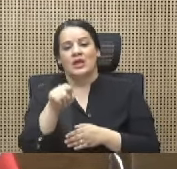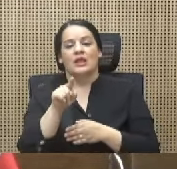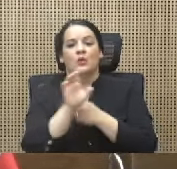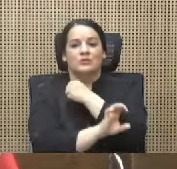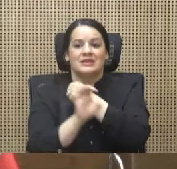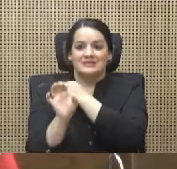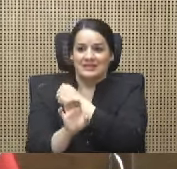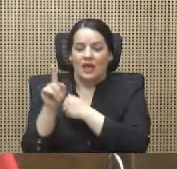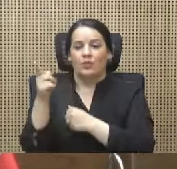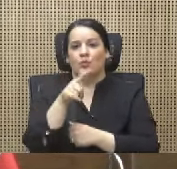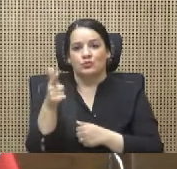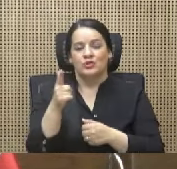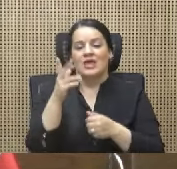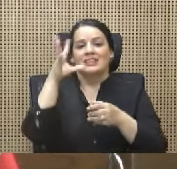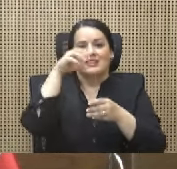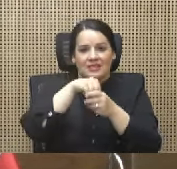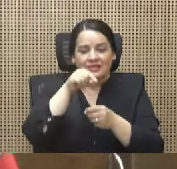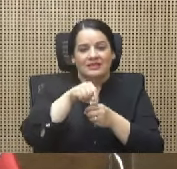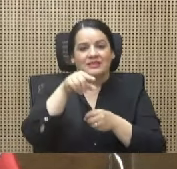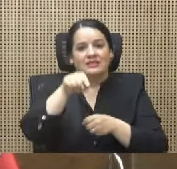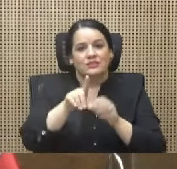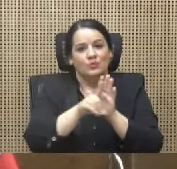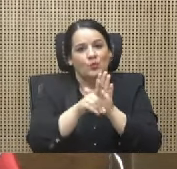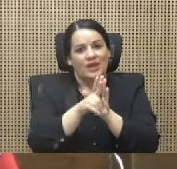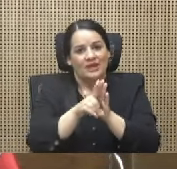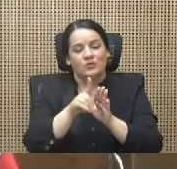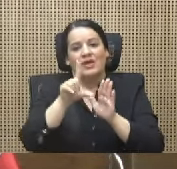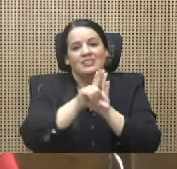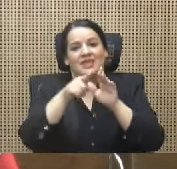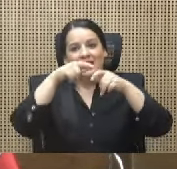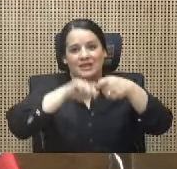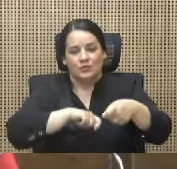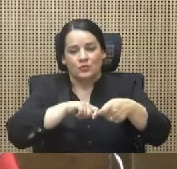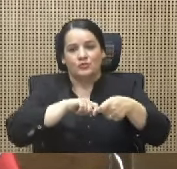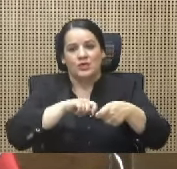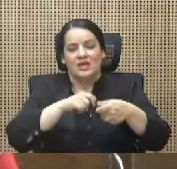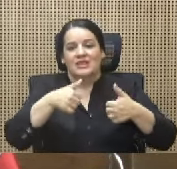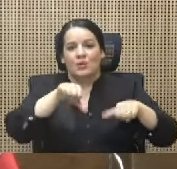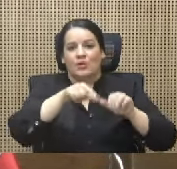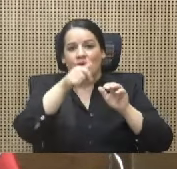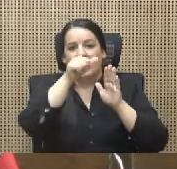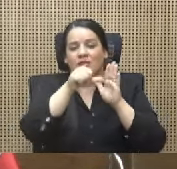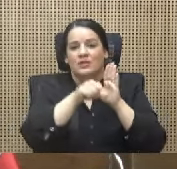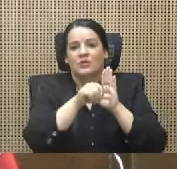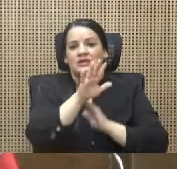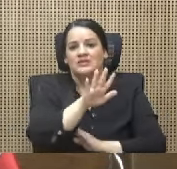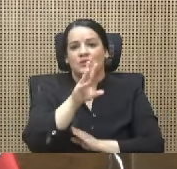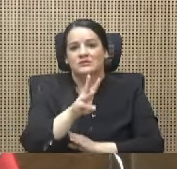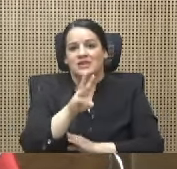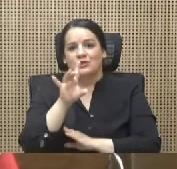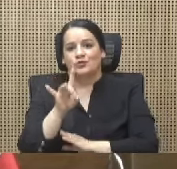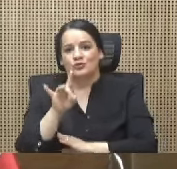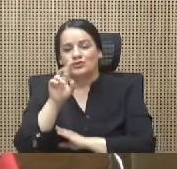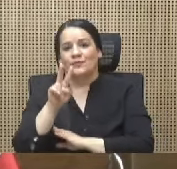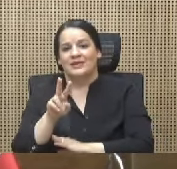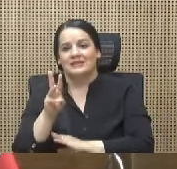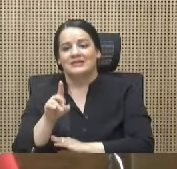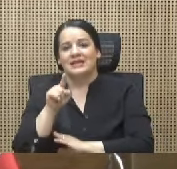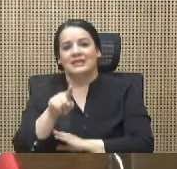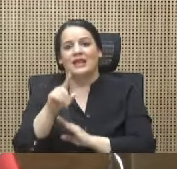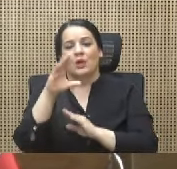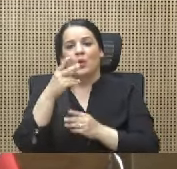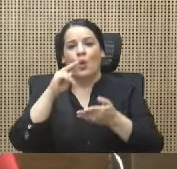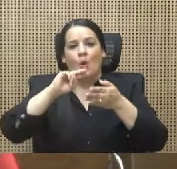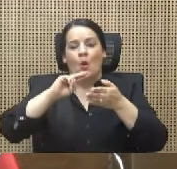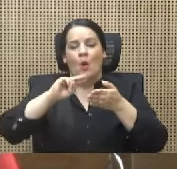tipificarán en su derecho interno los delitos tipificados de conformidad en los artículos 5, 6, 8, 23 de la presente convención, independientemente del